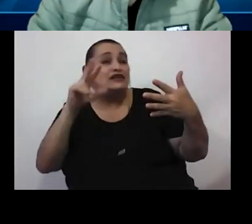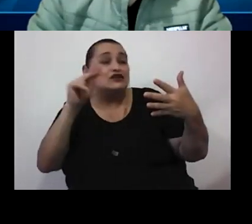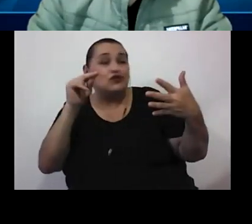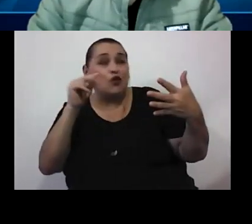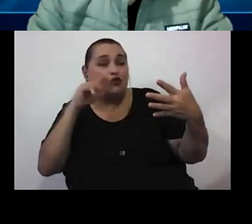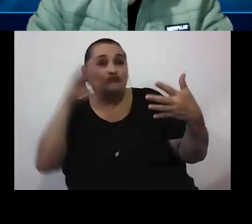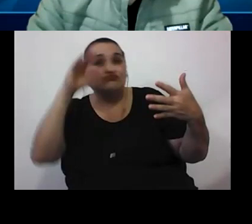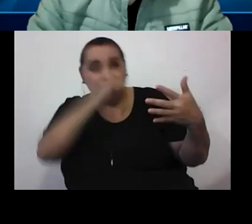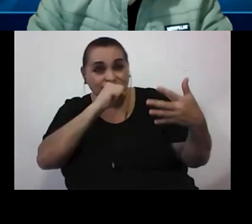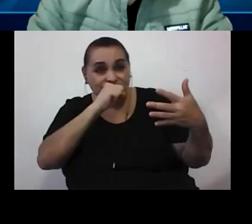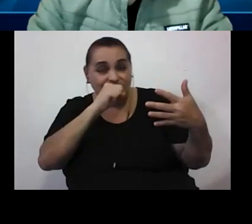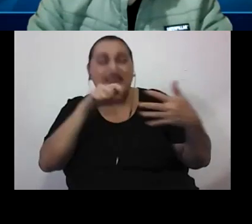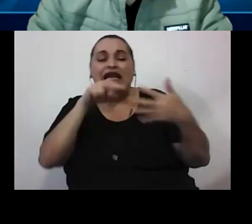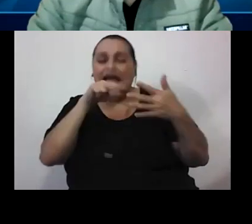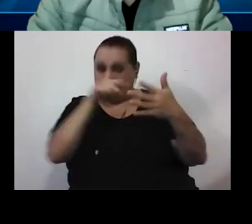terminan